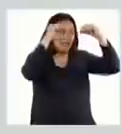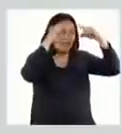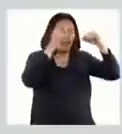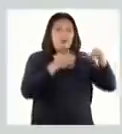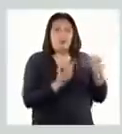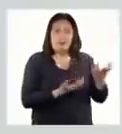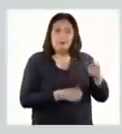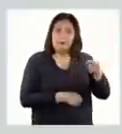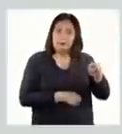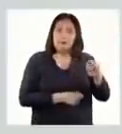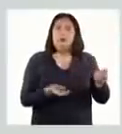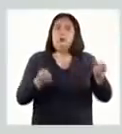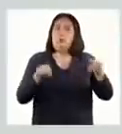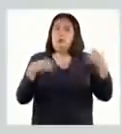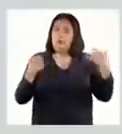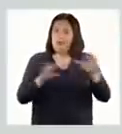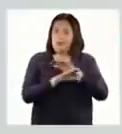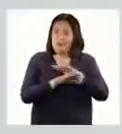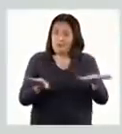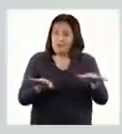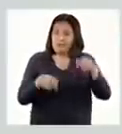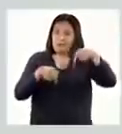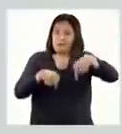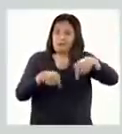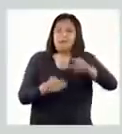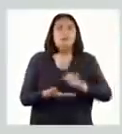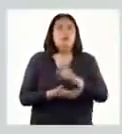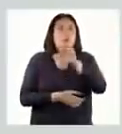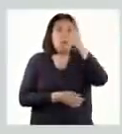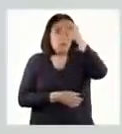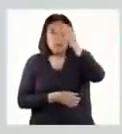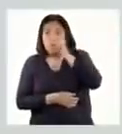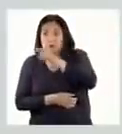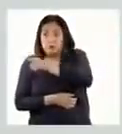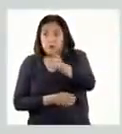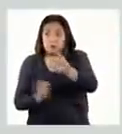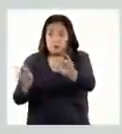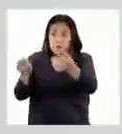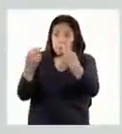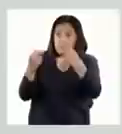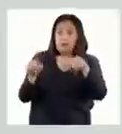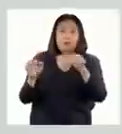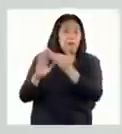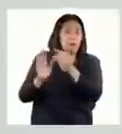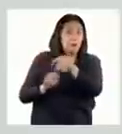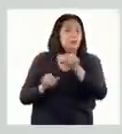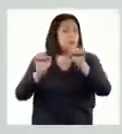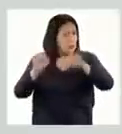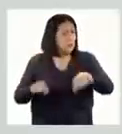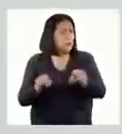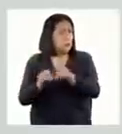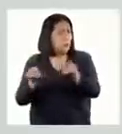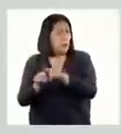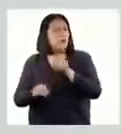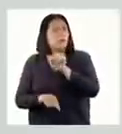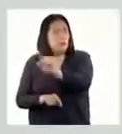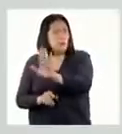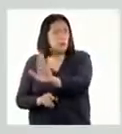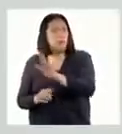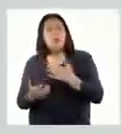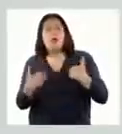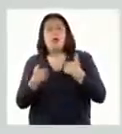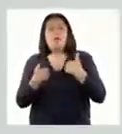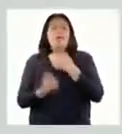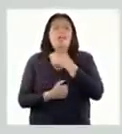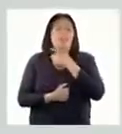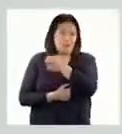lechuza. Cuando terminemos con esta actividad, chicas y chicos que nos ven en casa harán lo mismo con sus respectivos